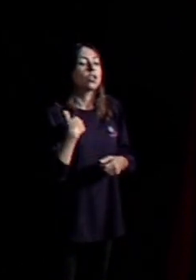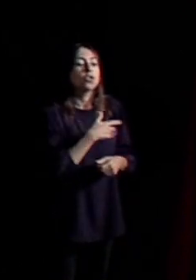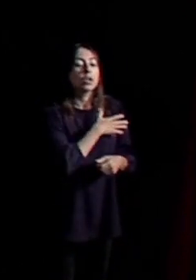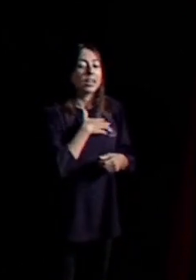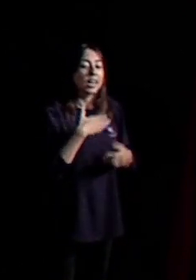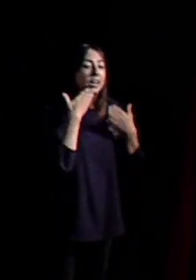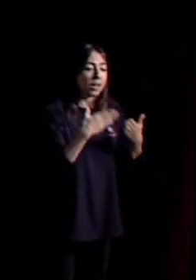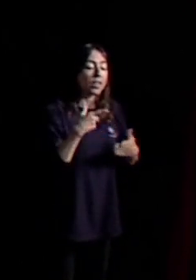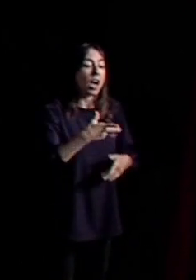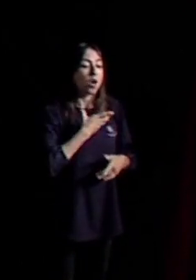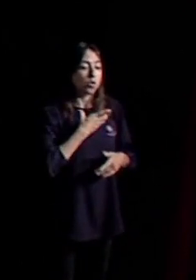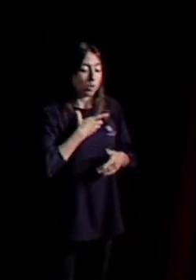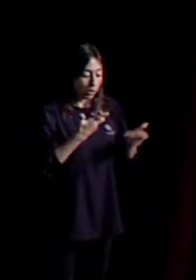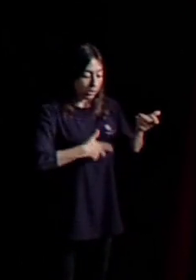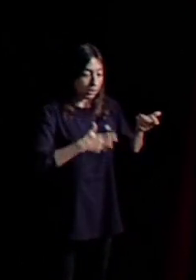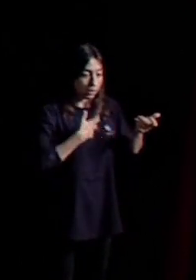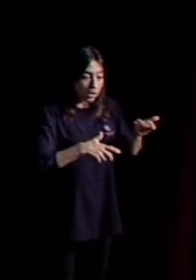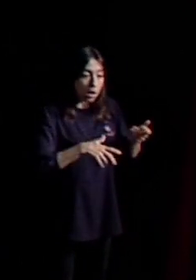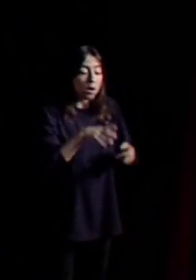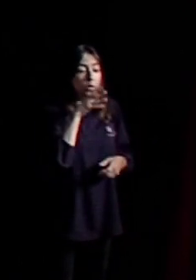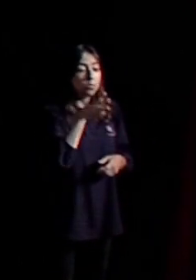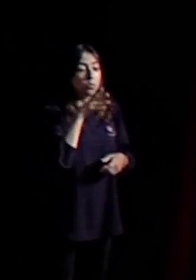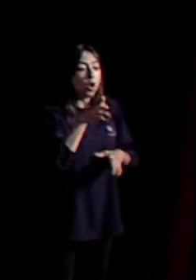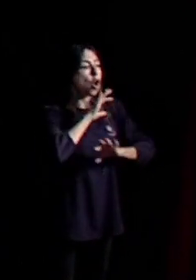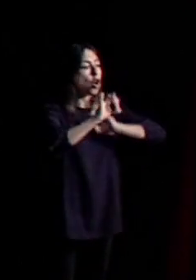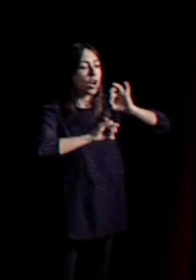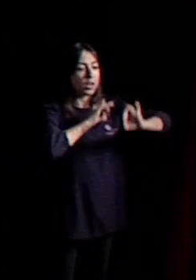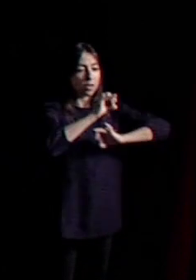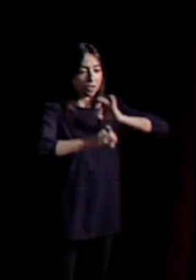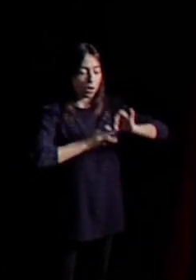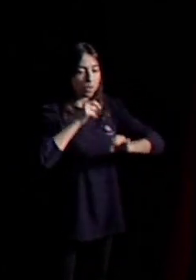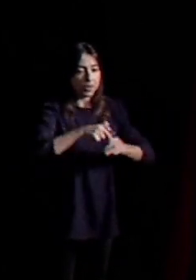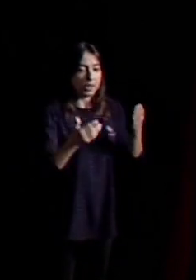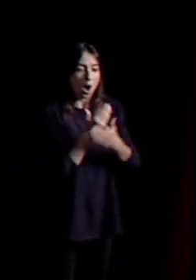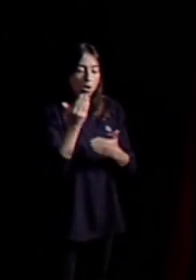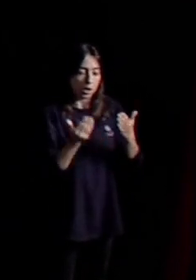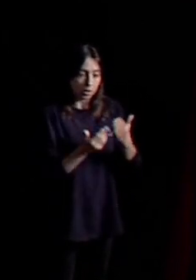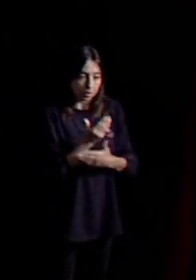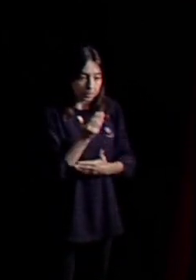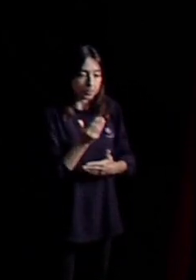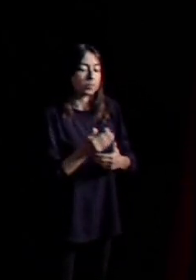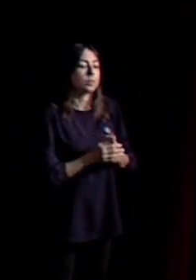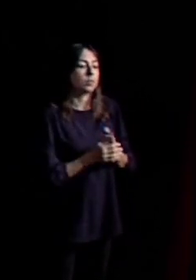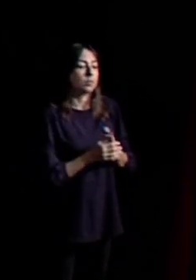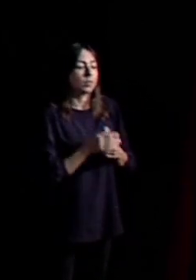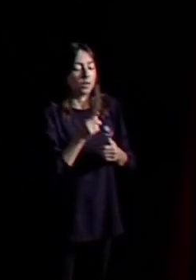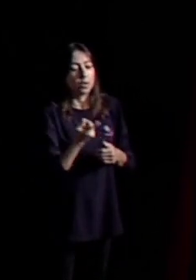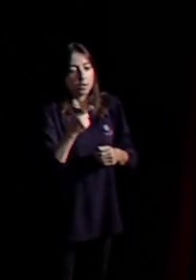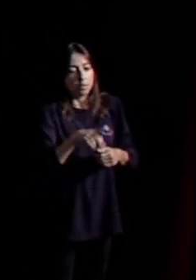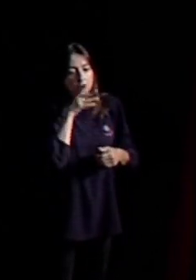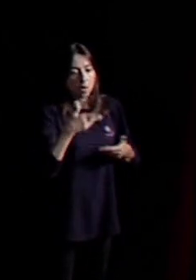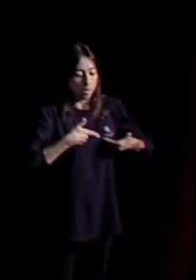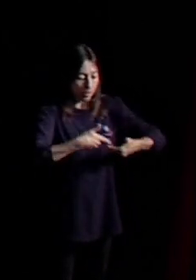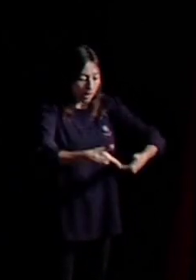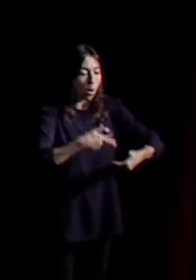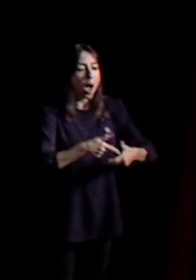darle las gracias al Ayuntamiento de Sevilla por la organización de esta jornada y, por supuesto, haberme invitado